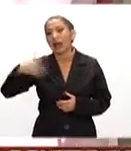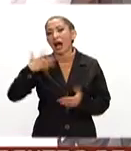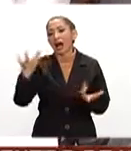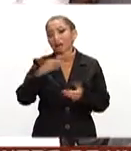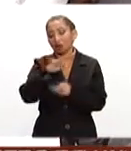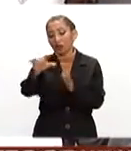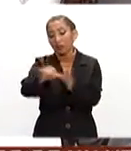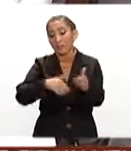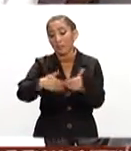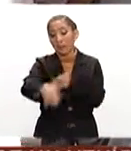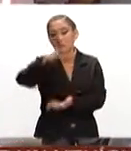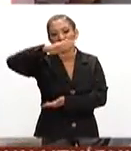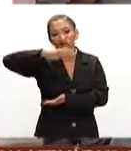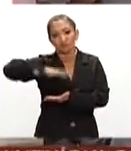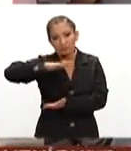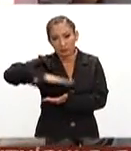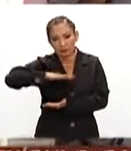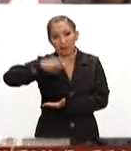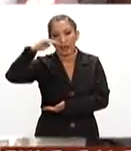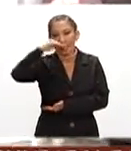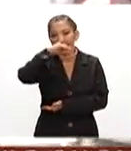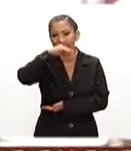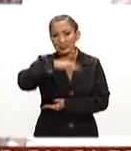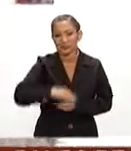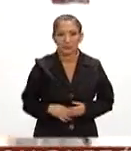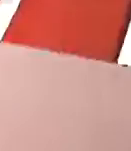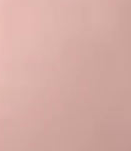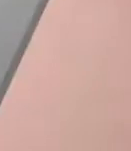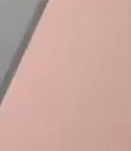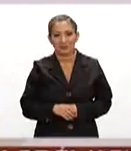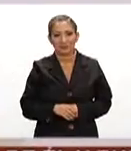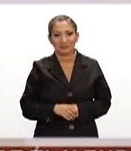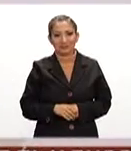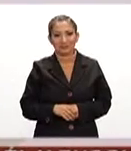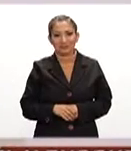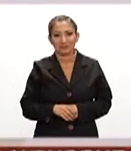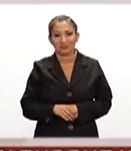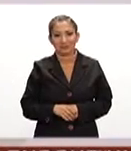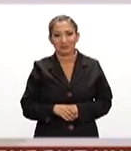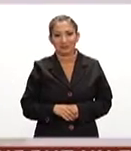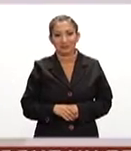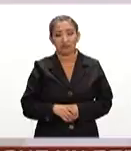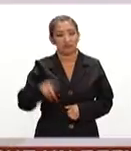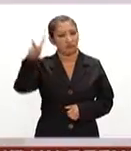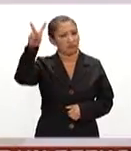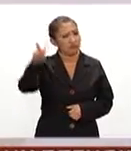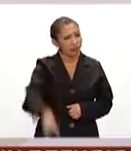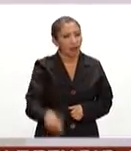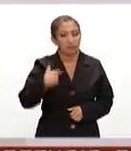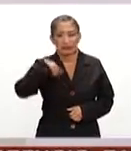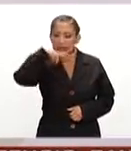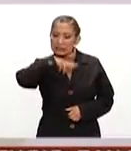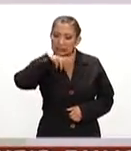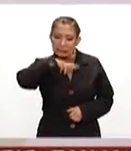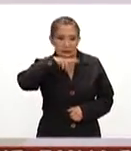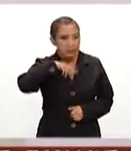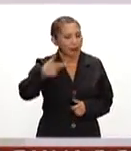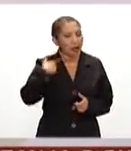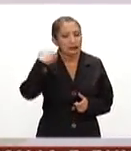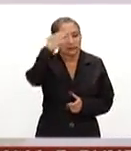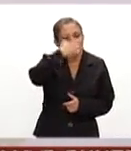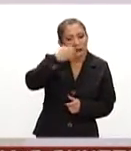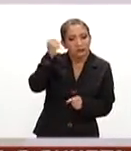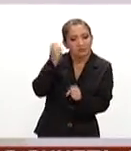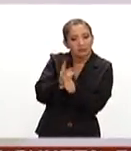todo este mes mastografías gratuitas. Con certeza y agilidad al